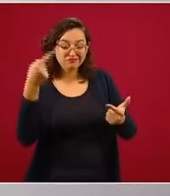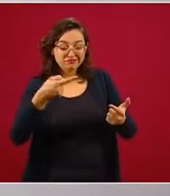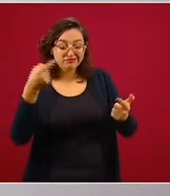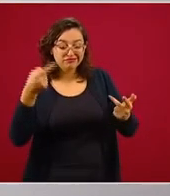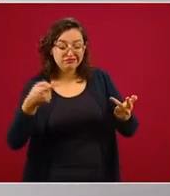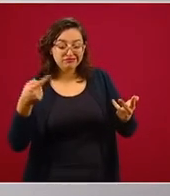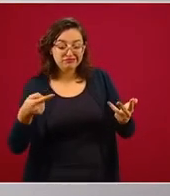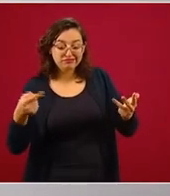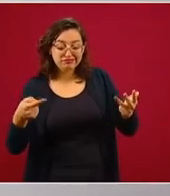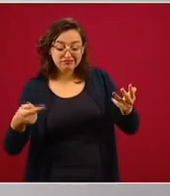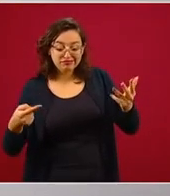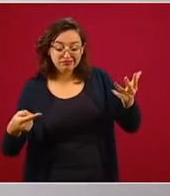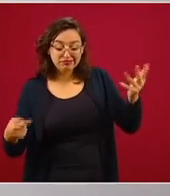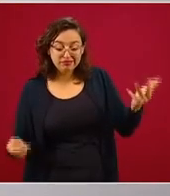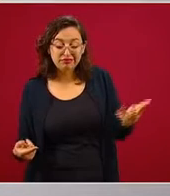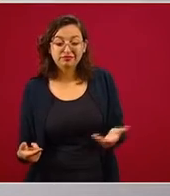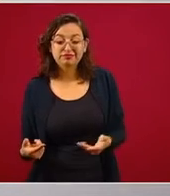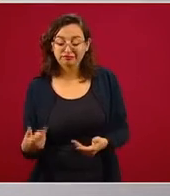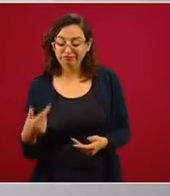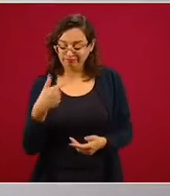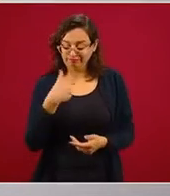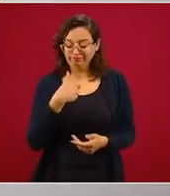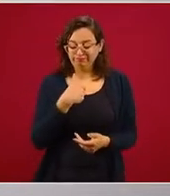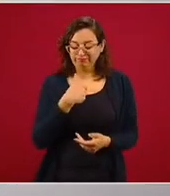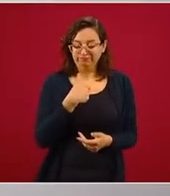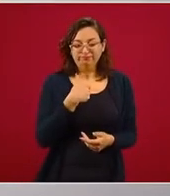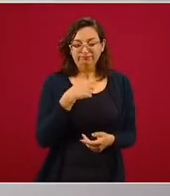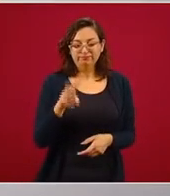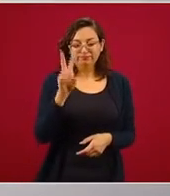pues yo entregué dinero